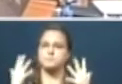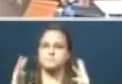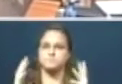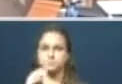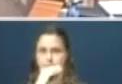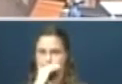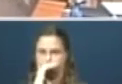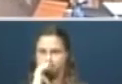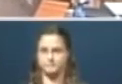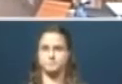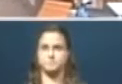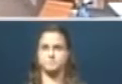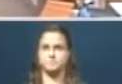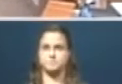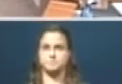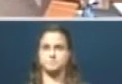la reforma